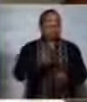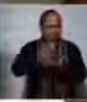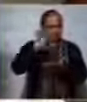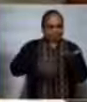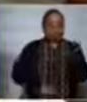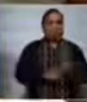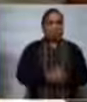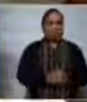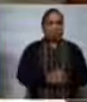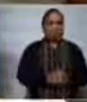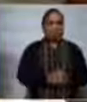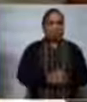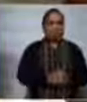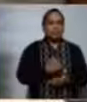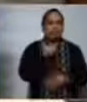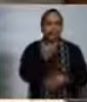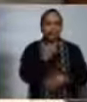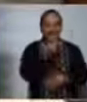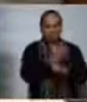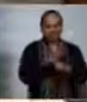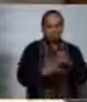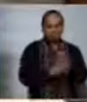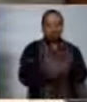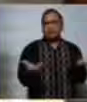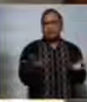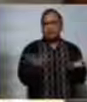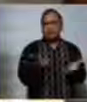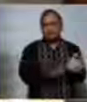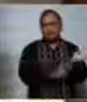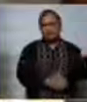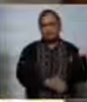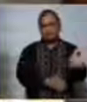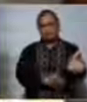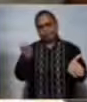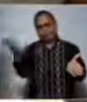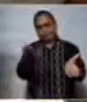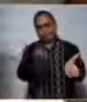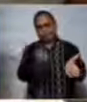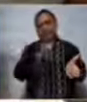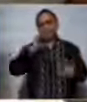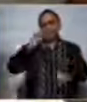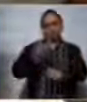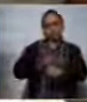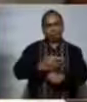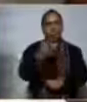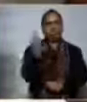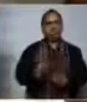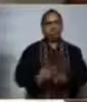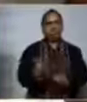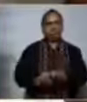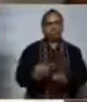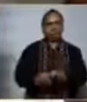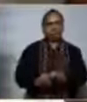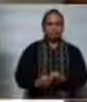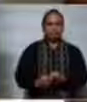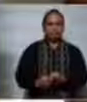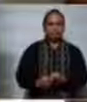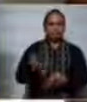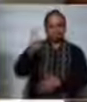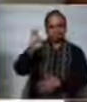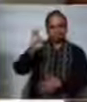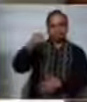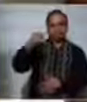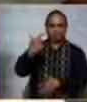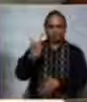parte de los delitos, en todos, salvo en estos dos, quien tiene que demostrar que la persona es responsable de un delito es el agente del Ministerio Público, el